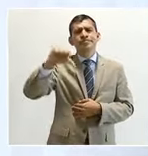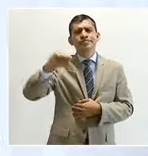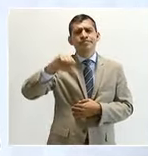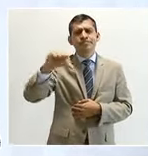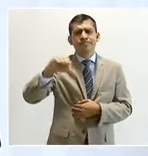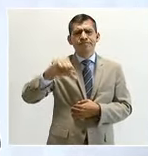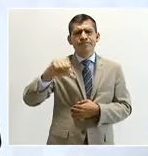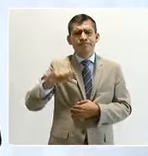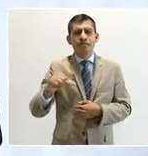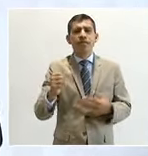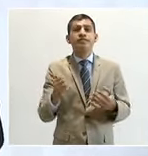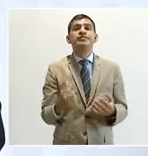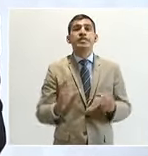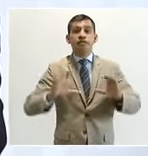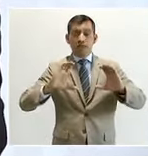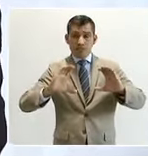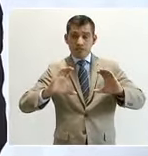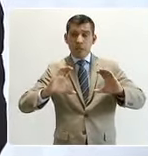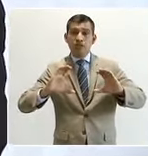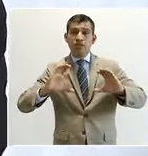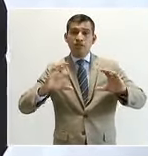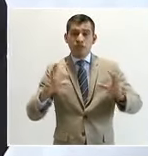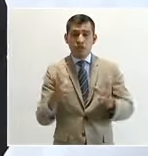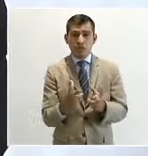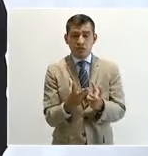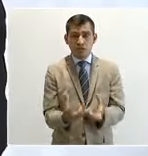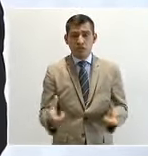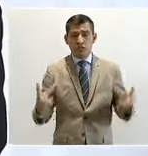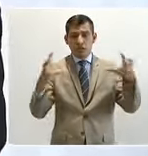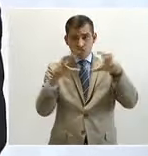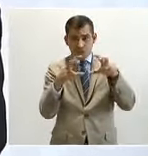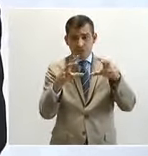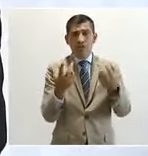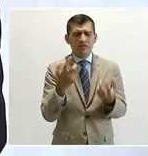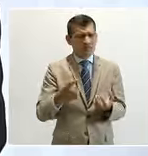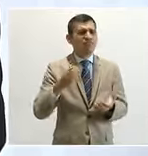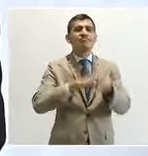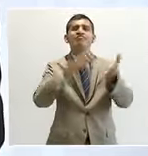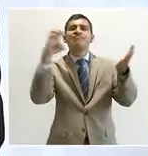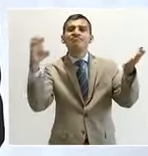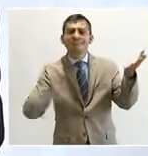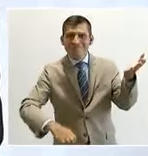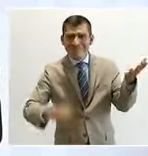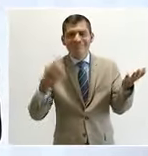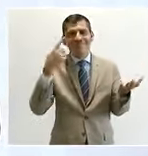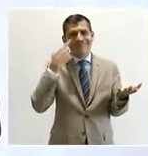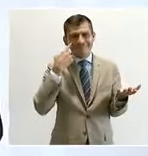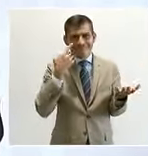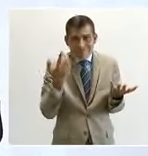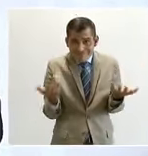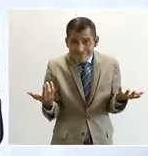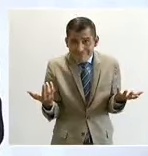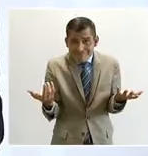en chilchota está el ejemplo y así está en todos los municipios